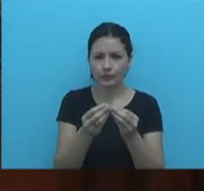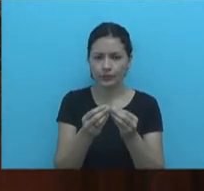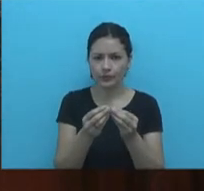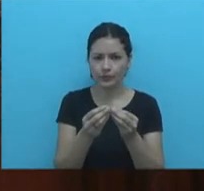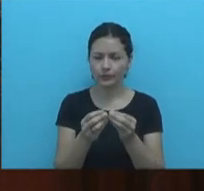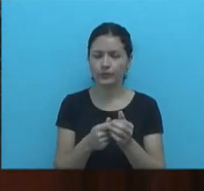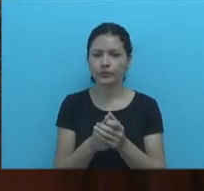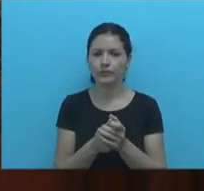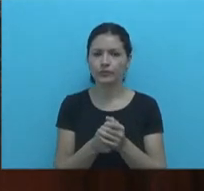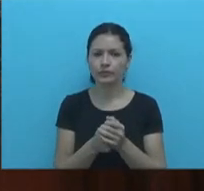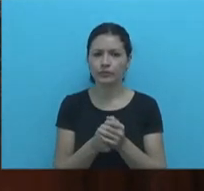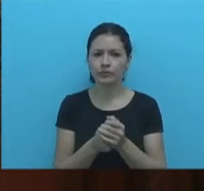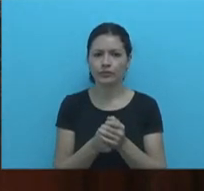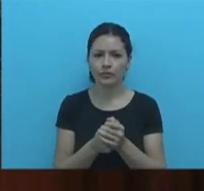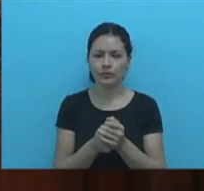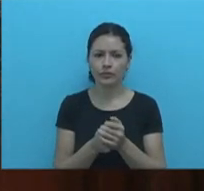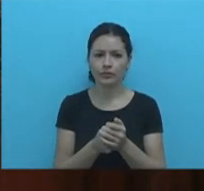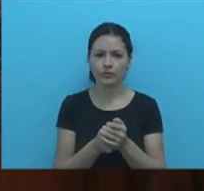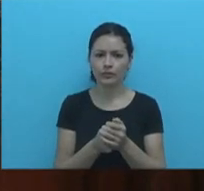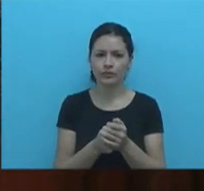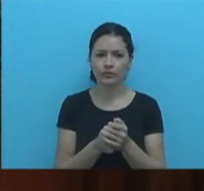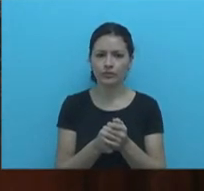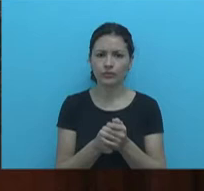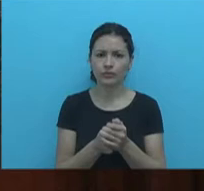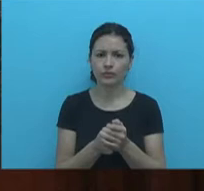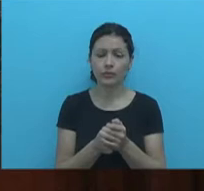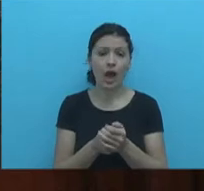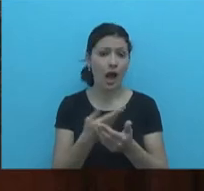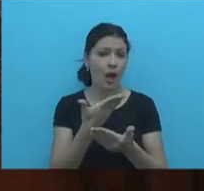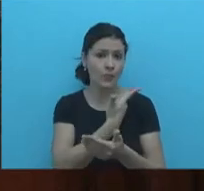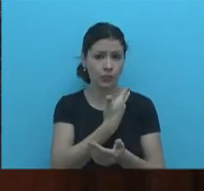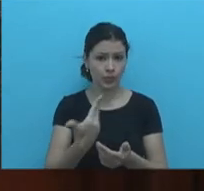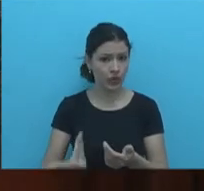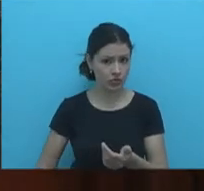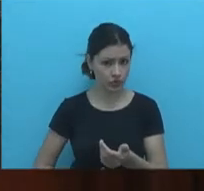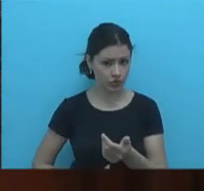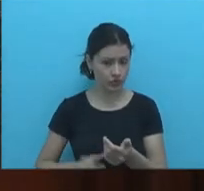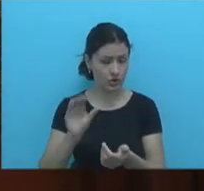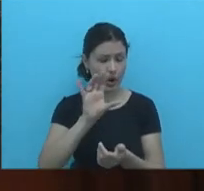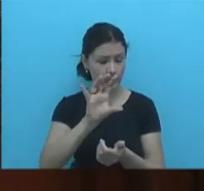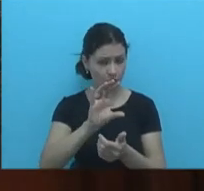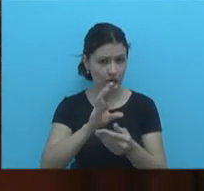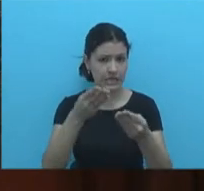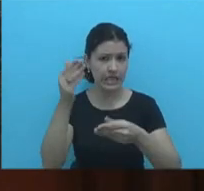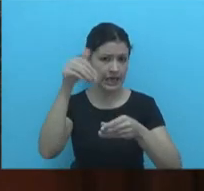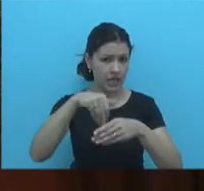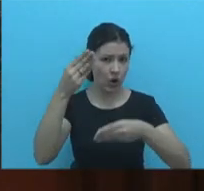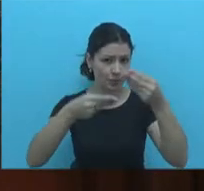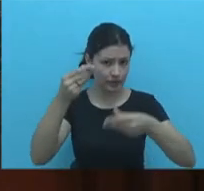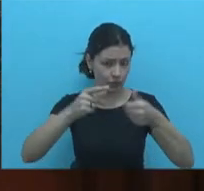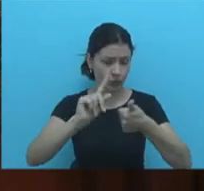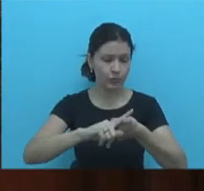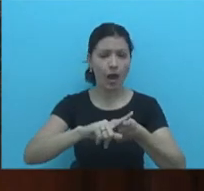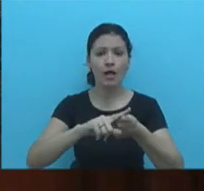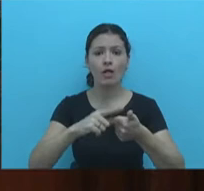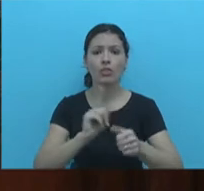como, inciso A, los montos asignados por la provincia para el presupuesto general. B. Los aportes que establezca el